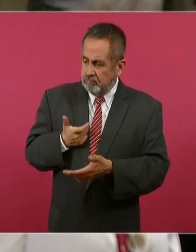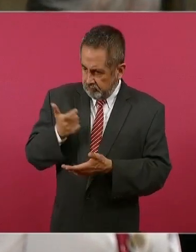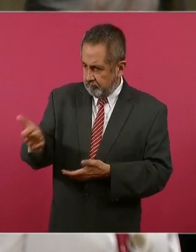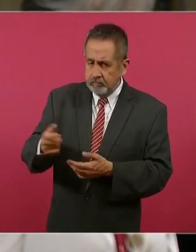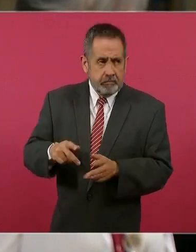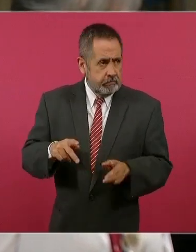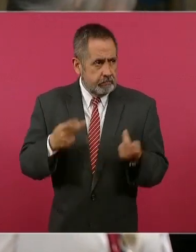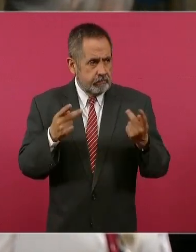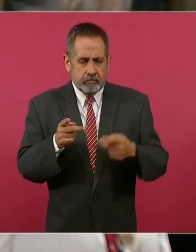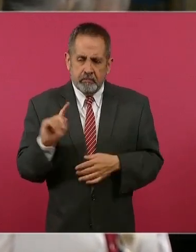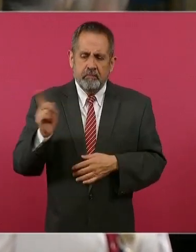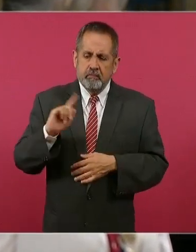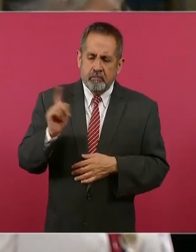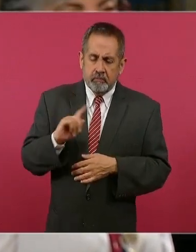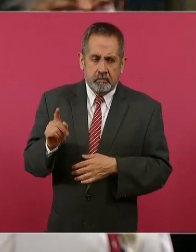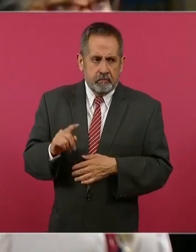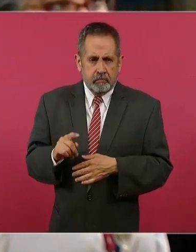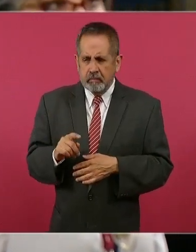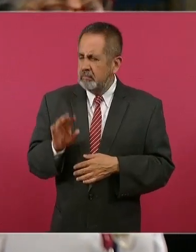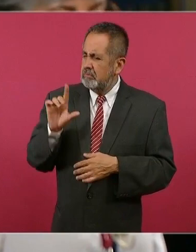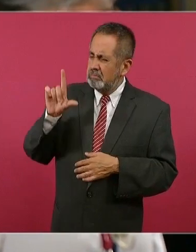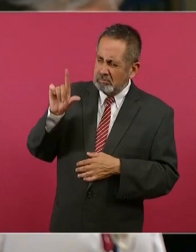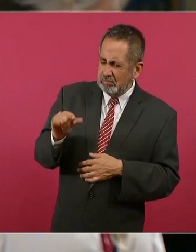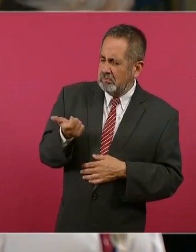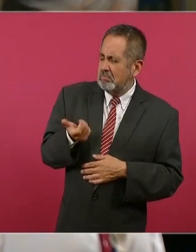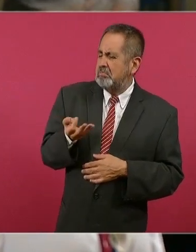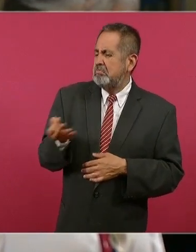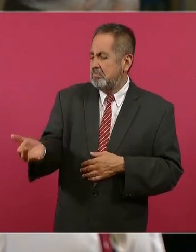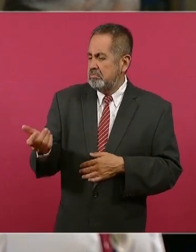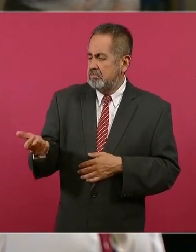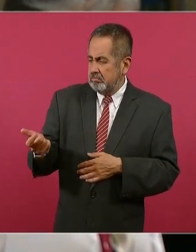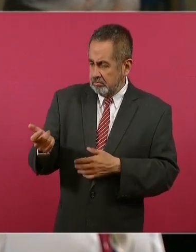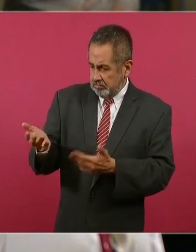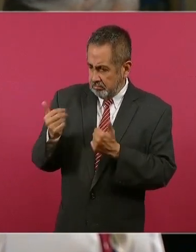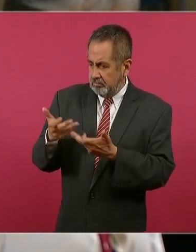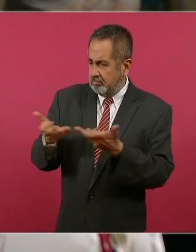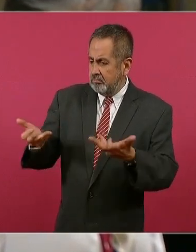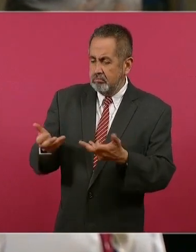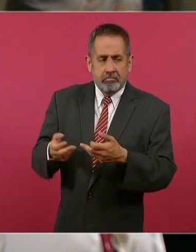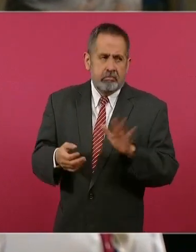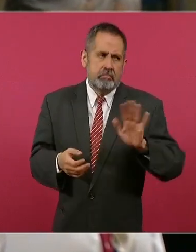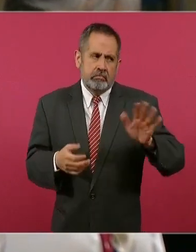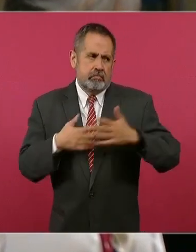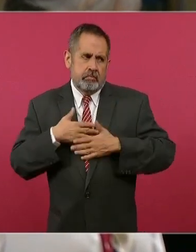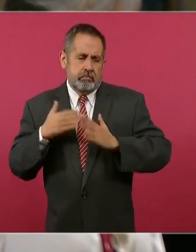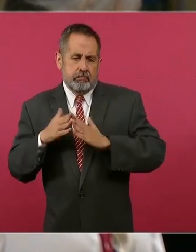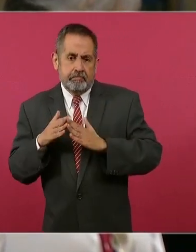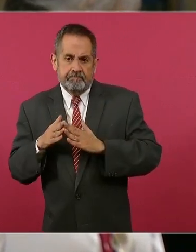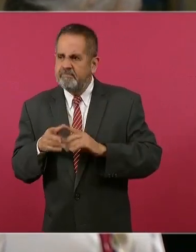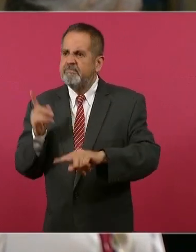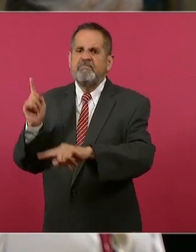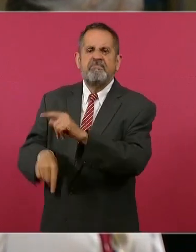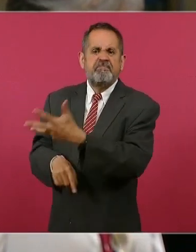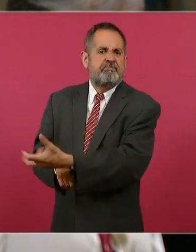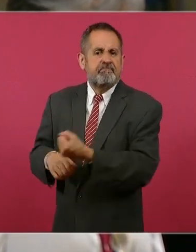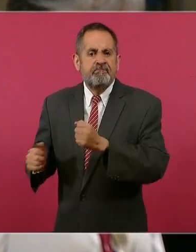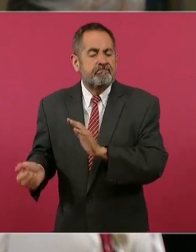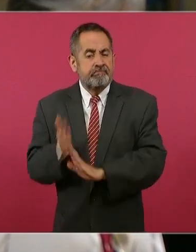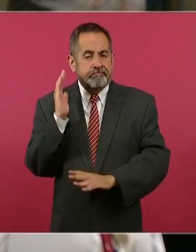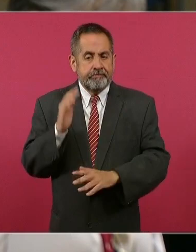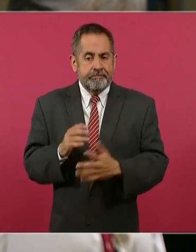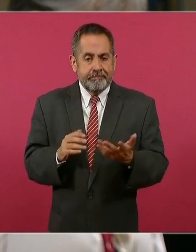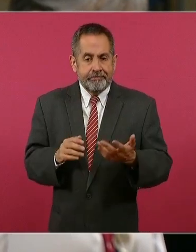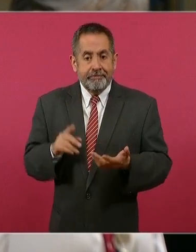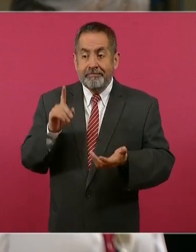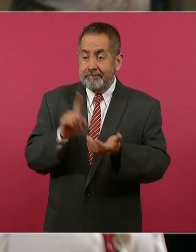propiedad y que pretendían a un precio muy bajo. En ese lugar, previo a un estudio hecho por expertos, fue que